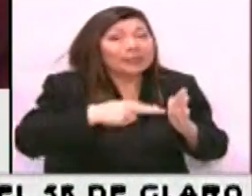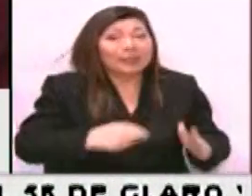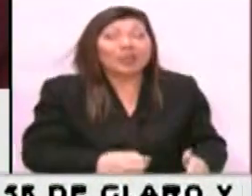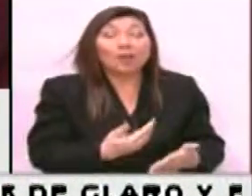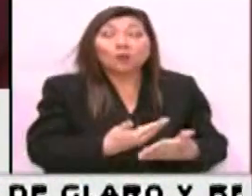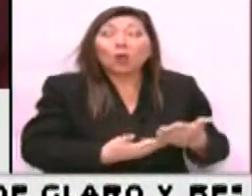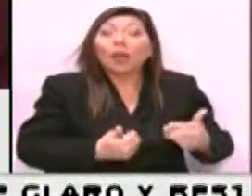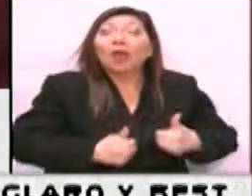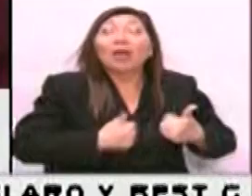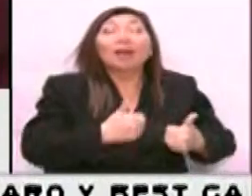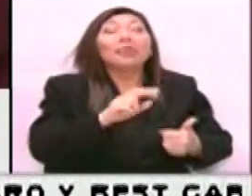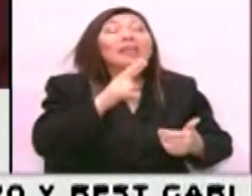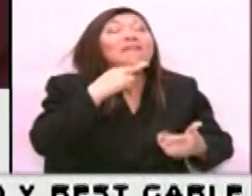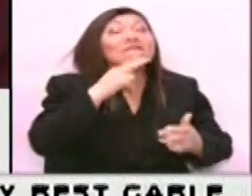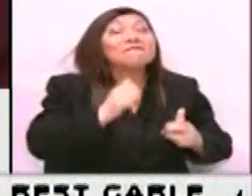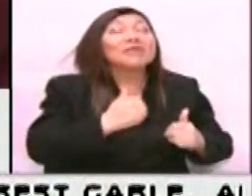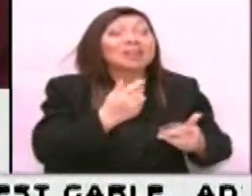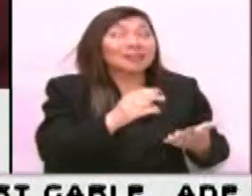hoja de vida.